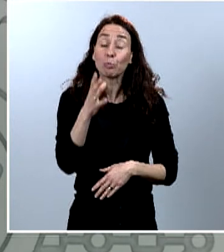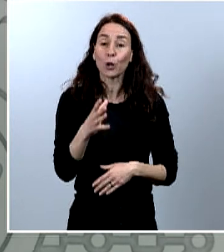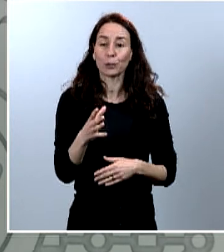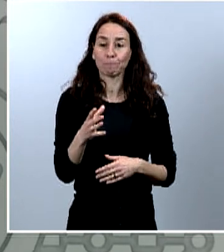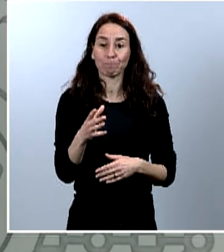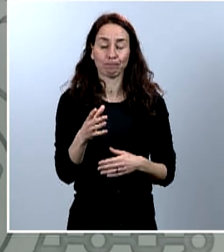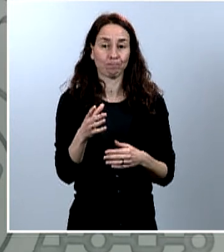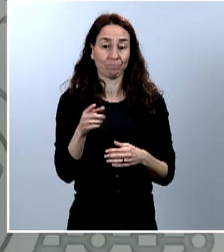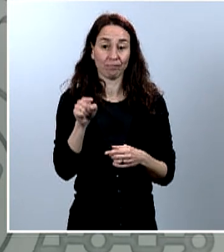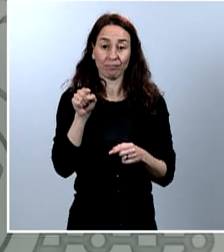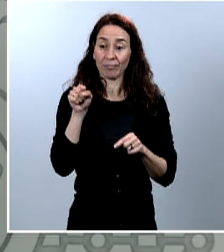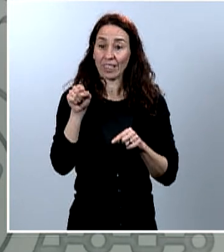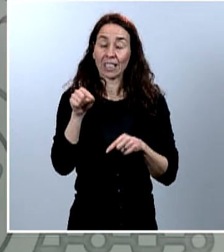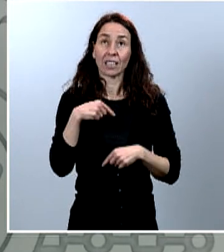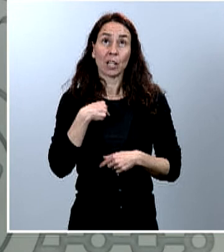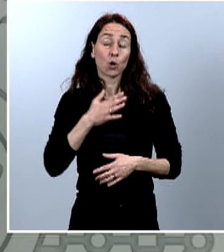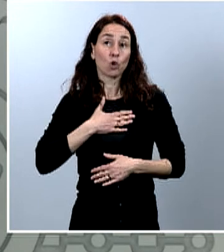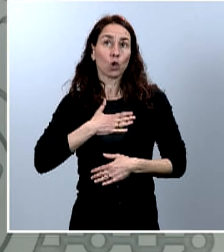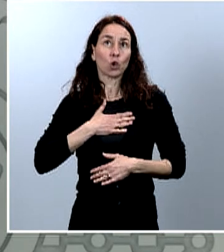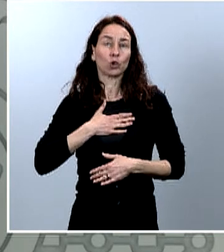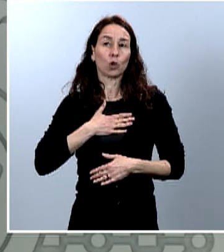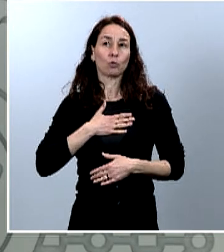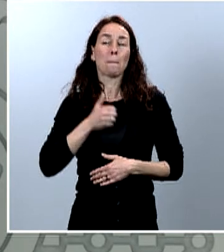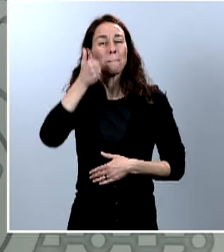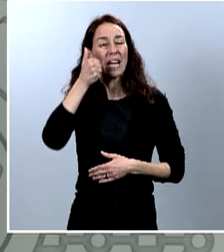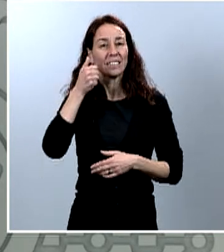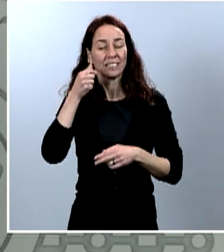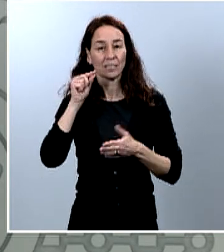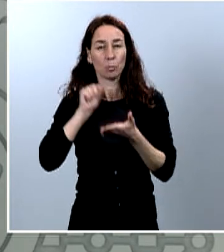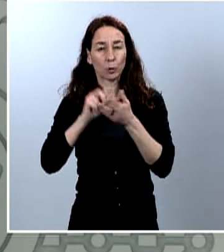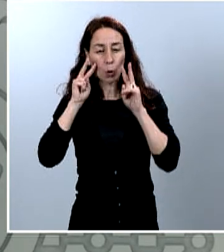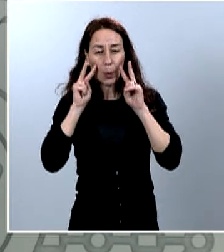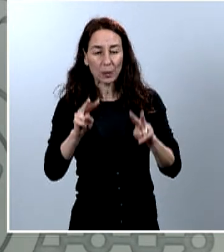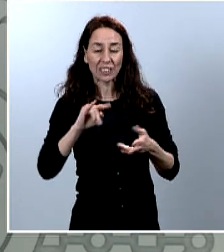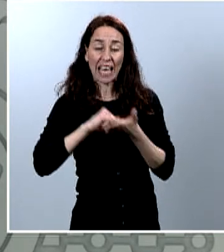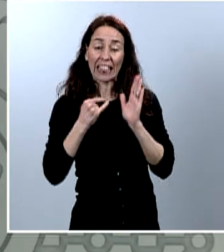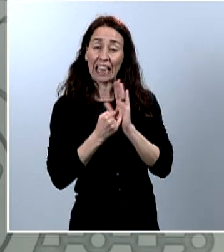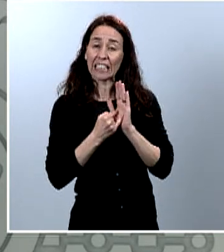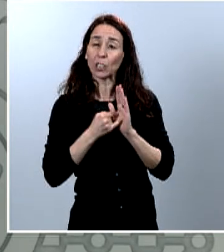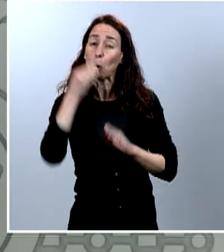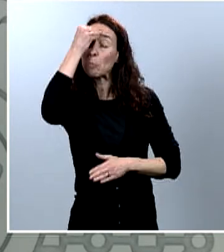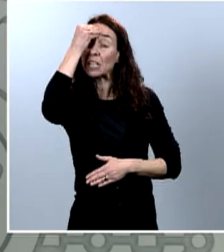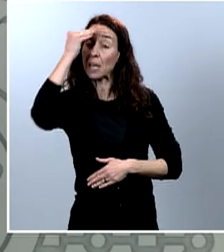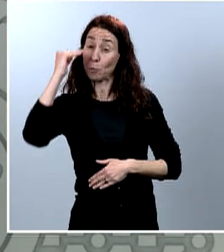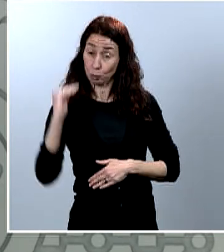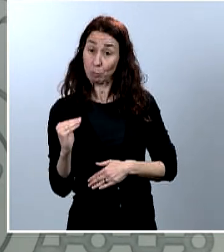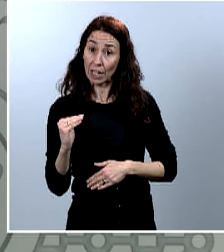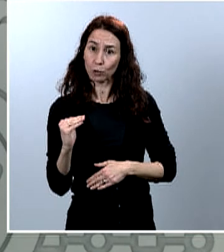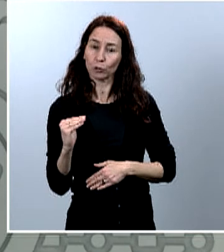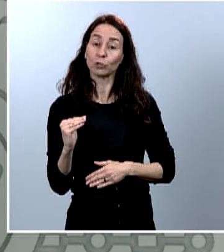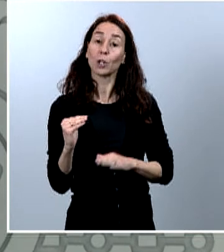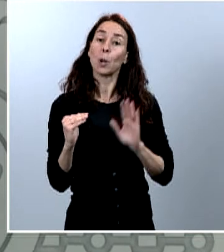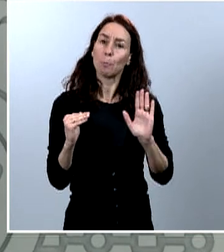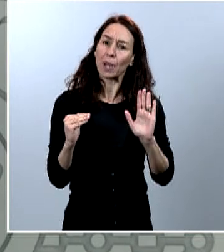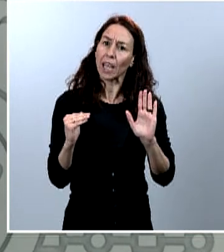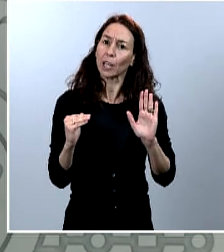desde nuestro punto de vista técnico nos planteamos un poquito menos, pero que nos han permitido a